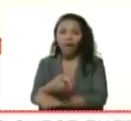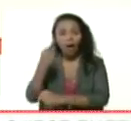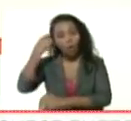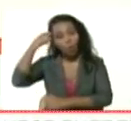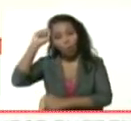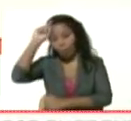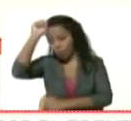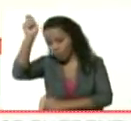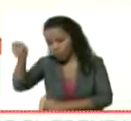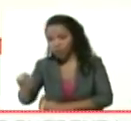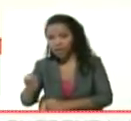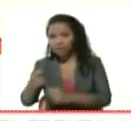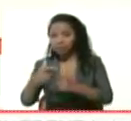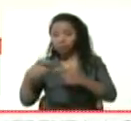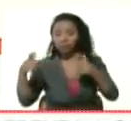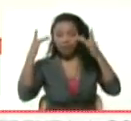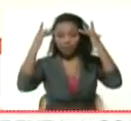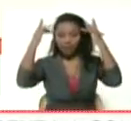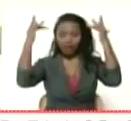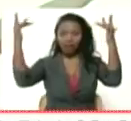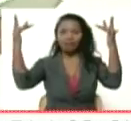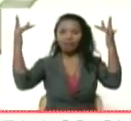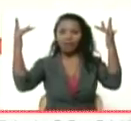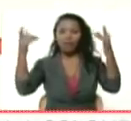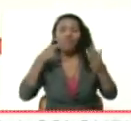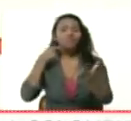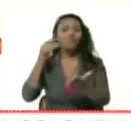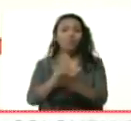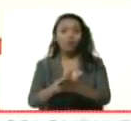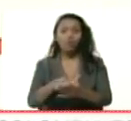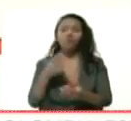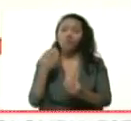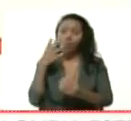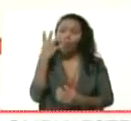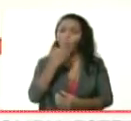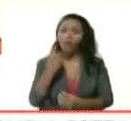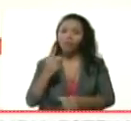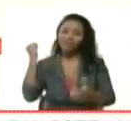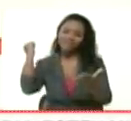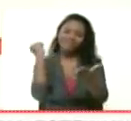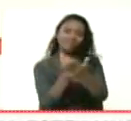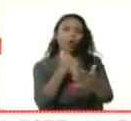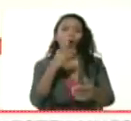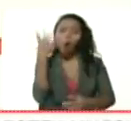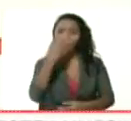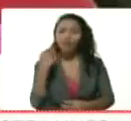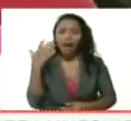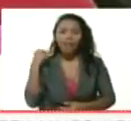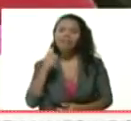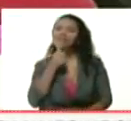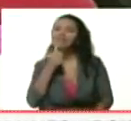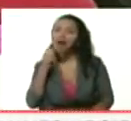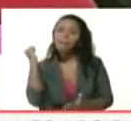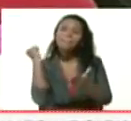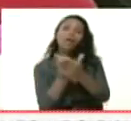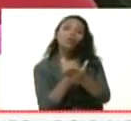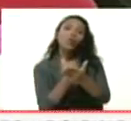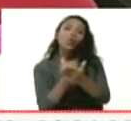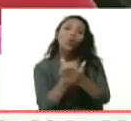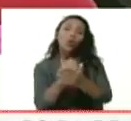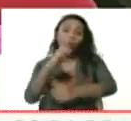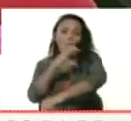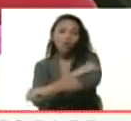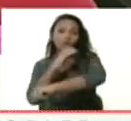reconocer su grandeza, muerto muy joven, asesinado muy joven. ¿Quién lo asesinó? La